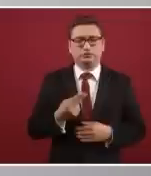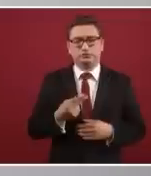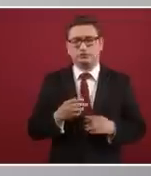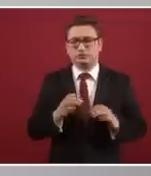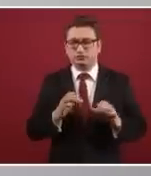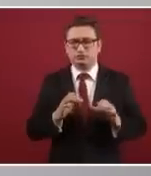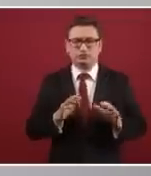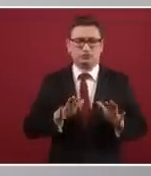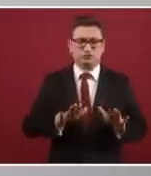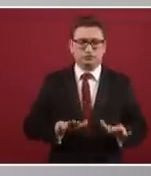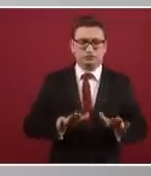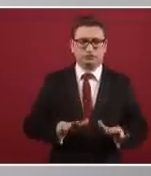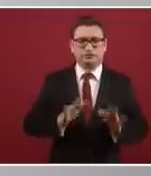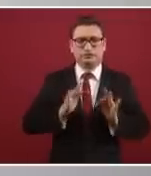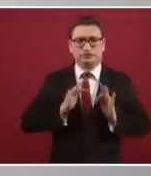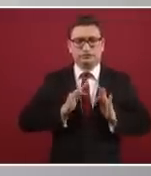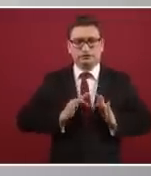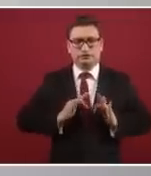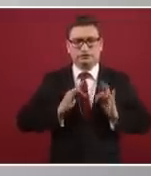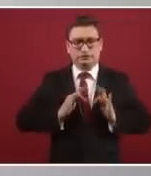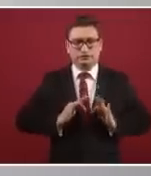serenar, tranquilizar,